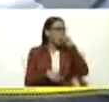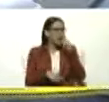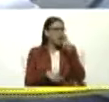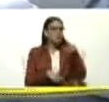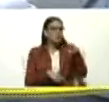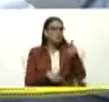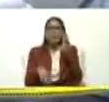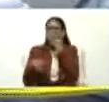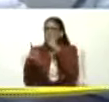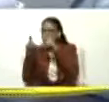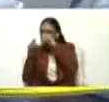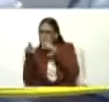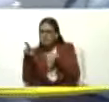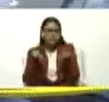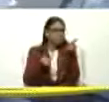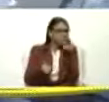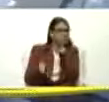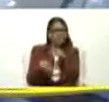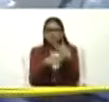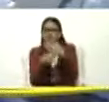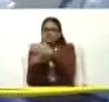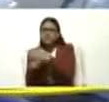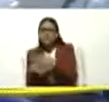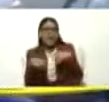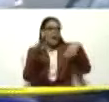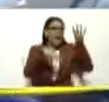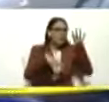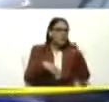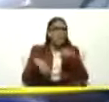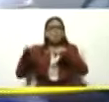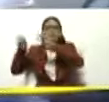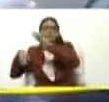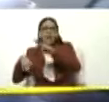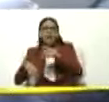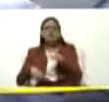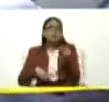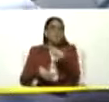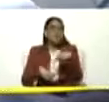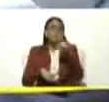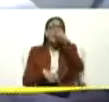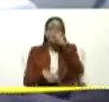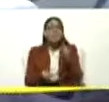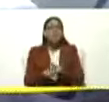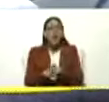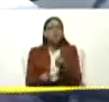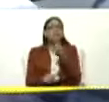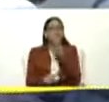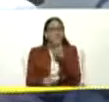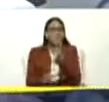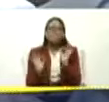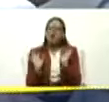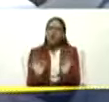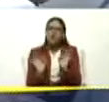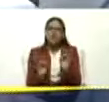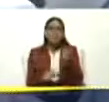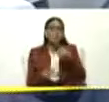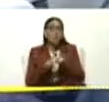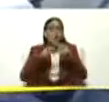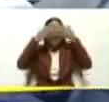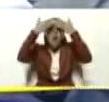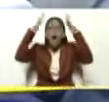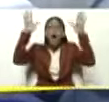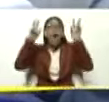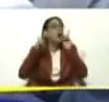tú? ¿Y tú? 14 y 13. ¿Qué edad más bella? Es la edad en que uno despierta al mundo, con